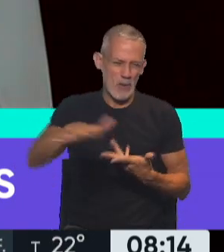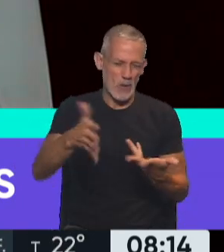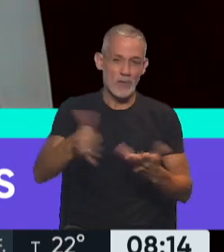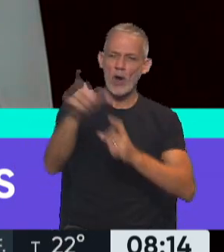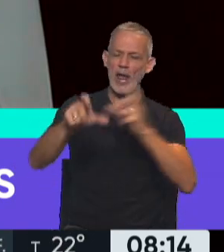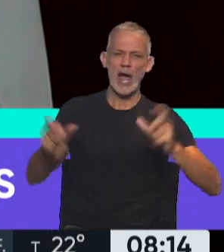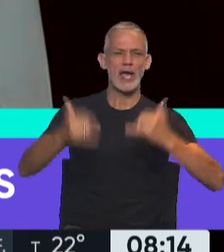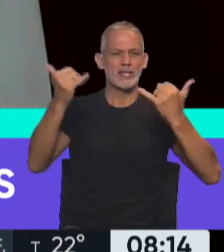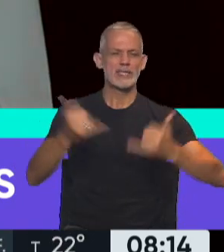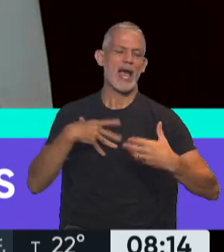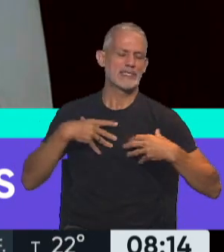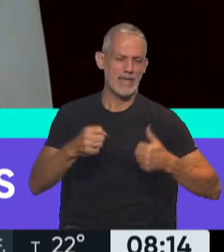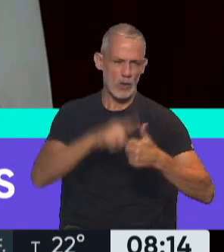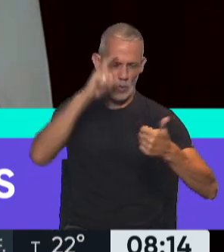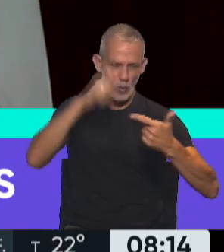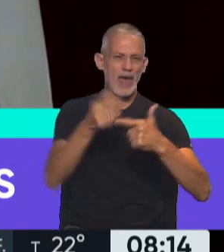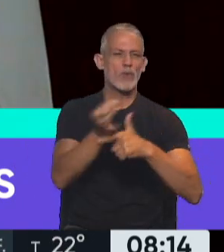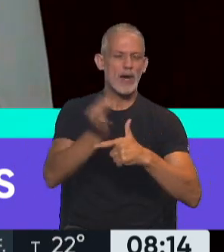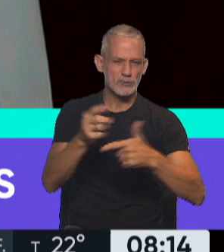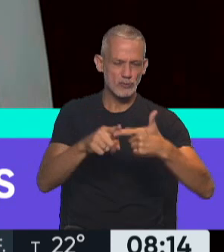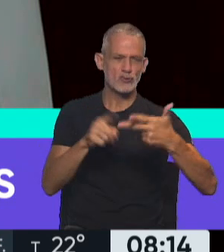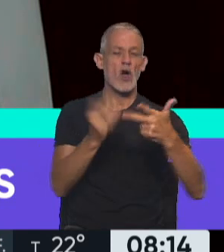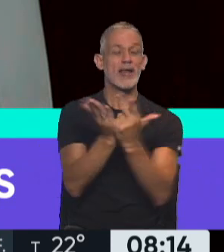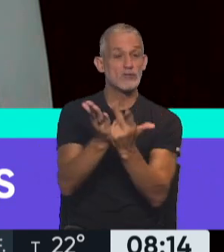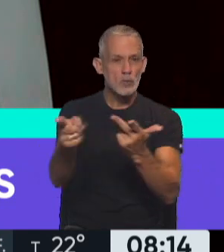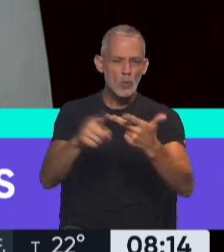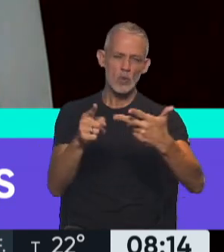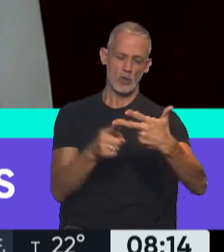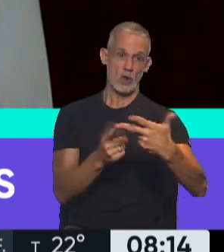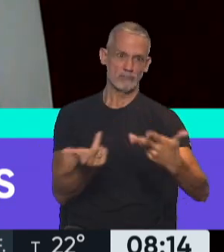gente pueda tener salud, educación, estudios.